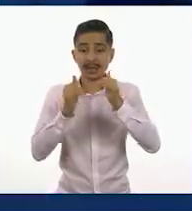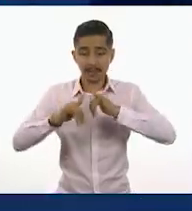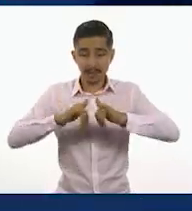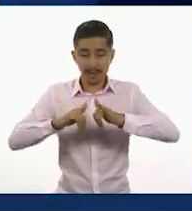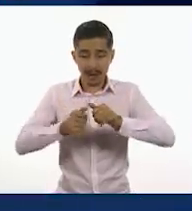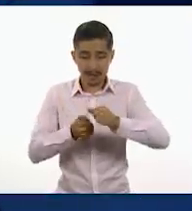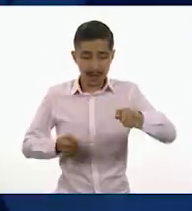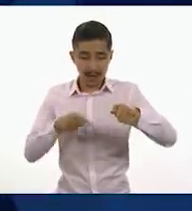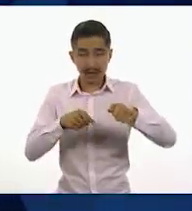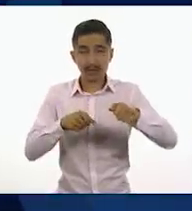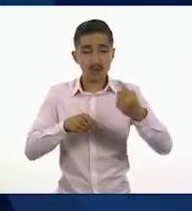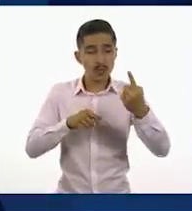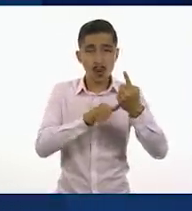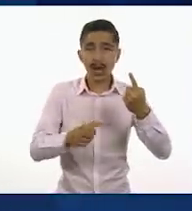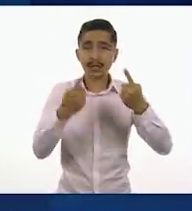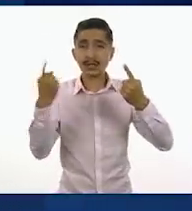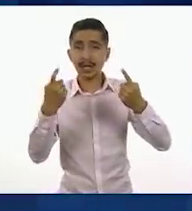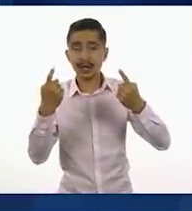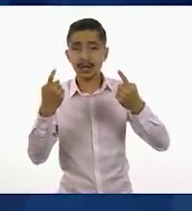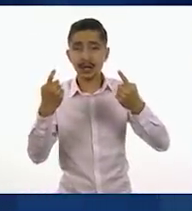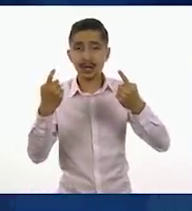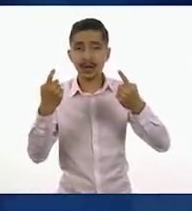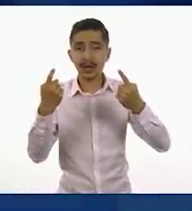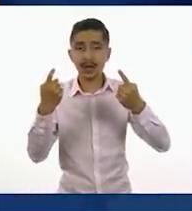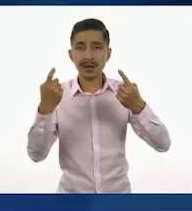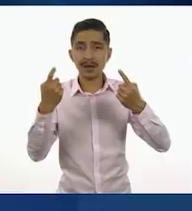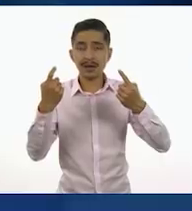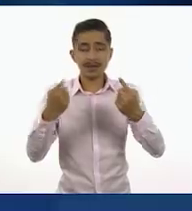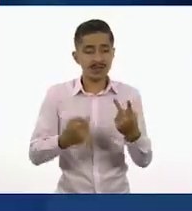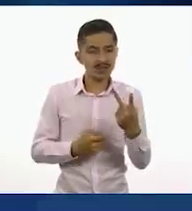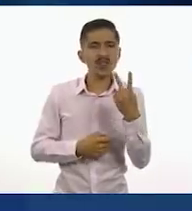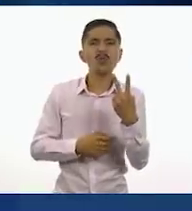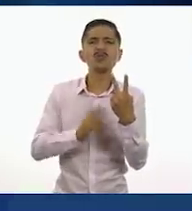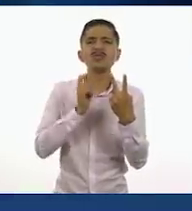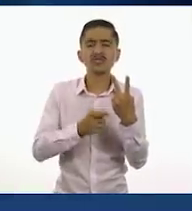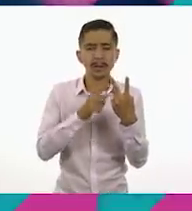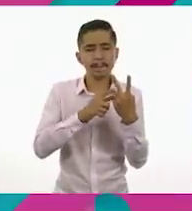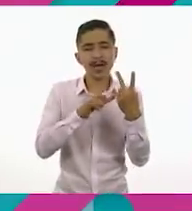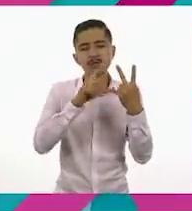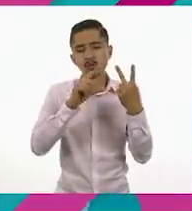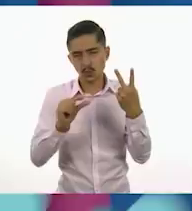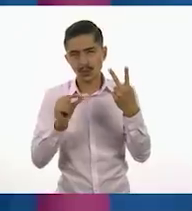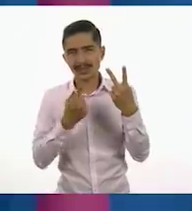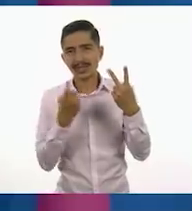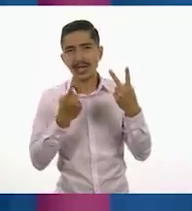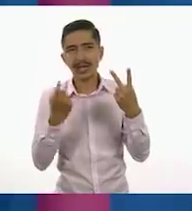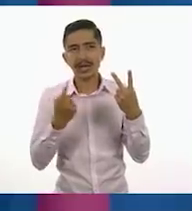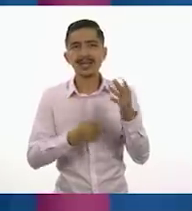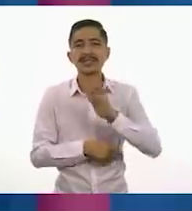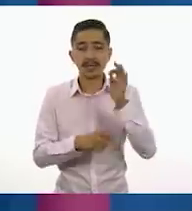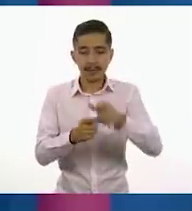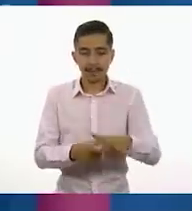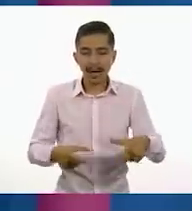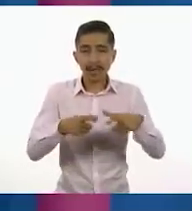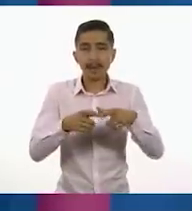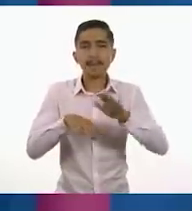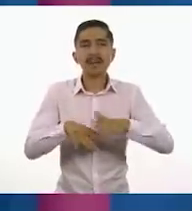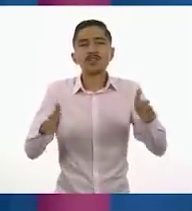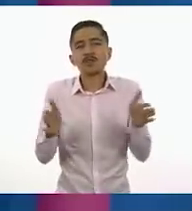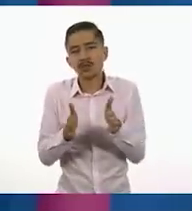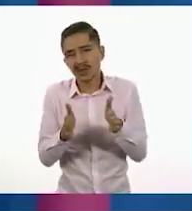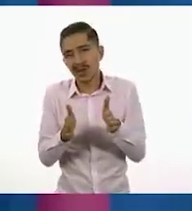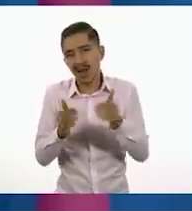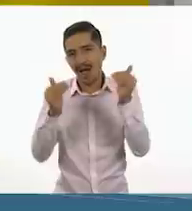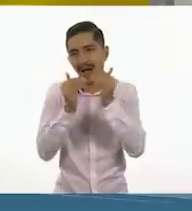era de 1:100. Exacto. El 2 es más chico que el 100 porque un candelero es más chico que una